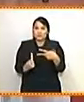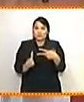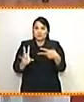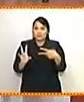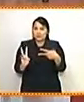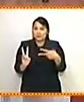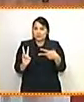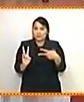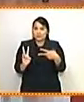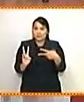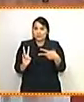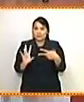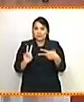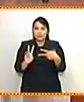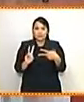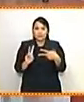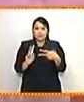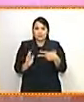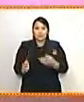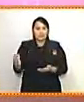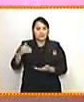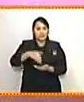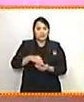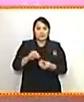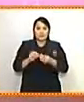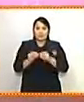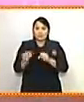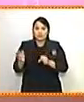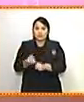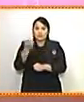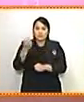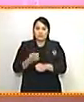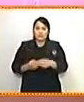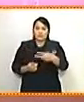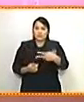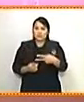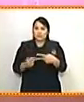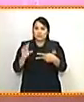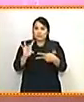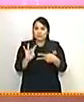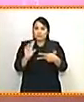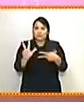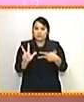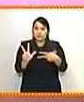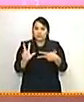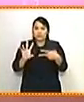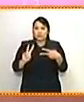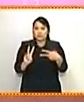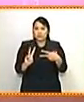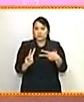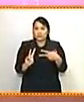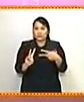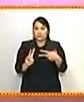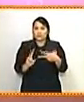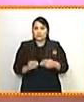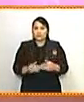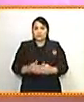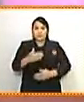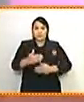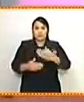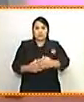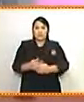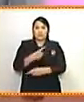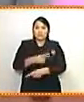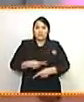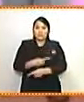7, segundo número ganador, 17. Reitero los dos números ganadores, 83 y 17. Continuamos la